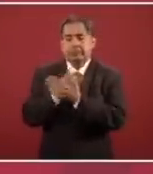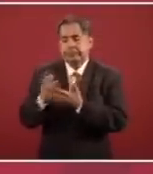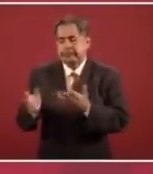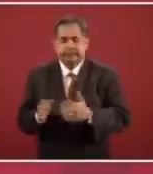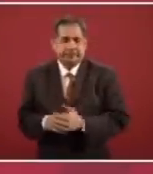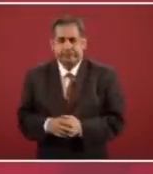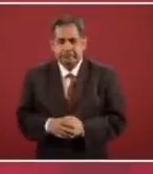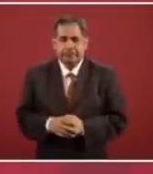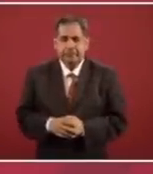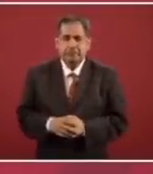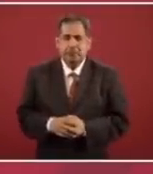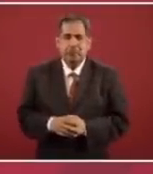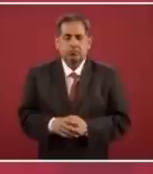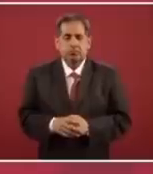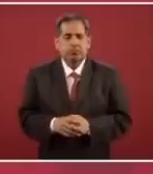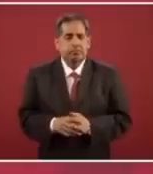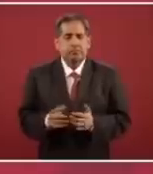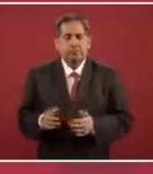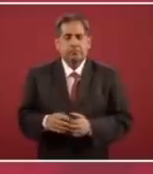de que